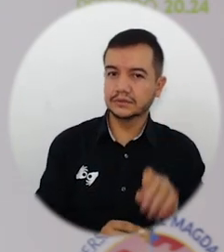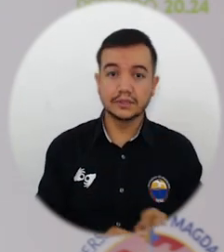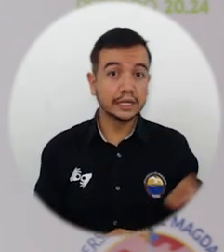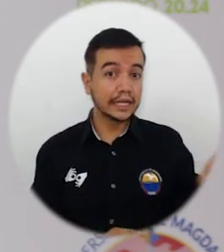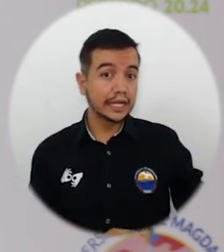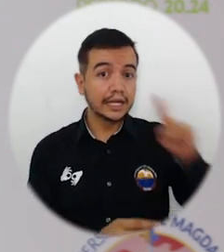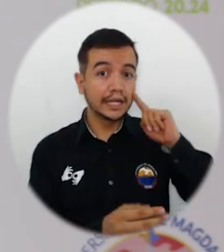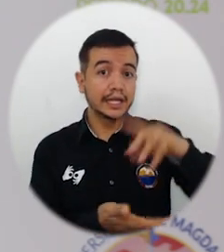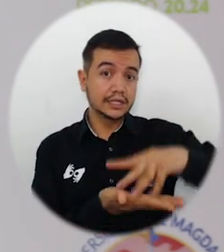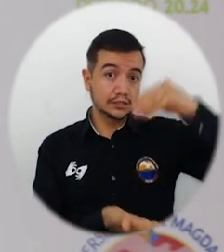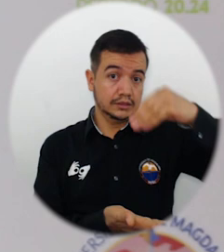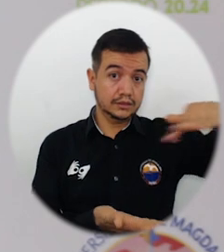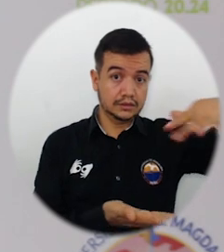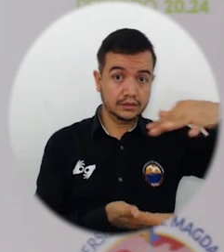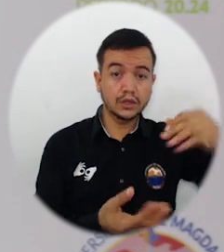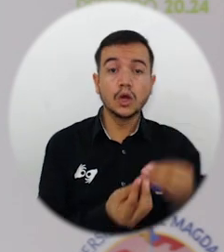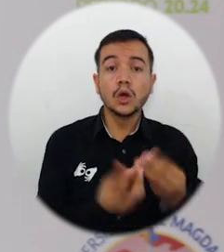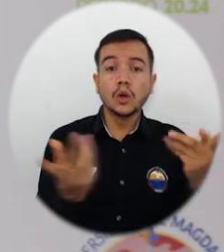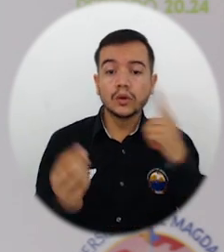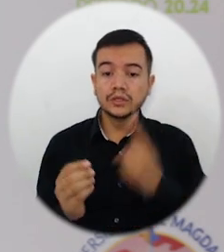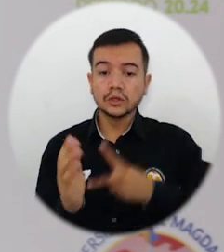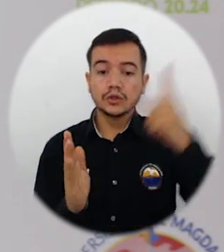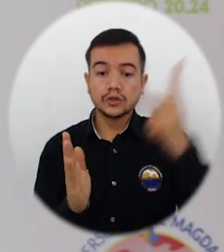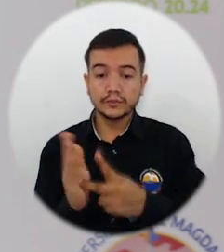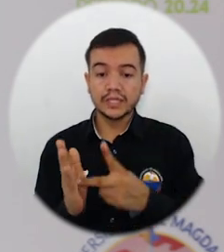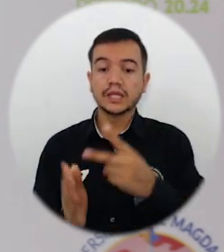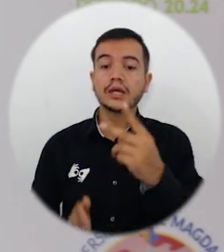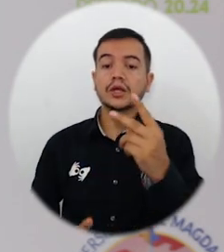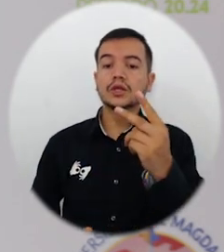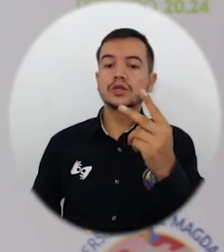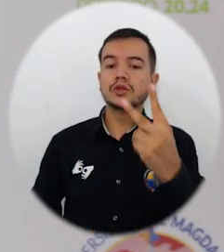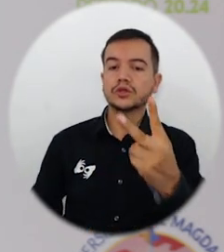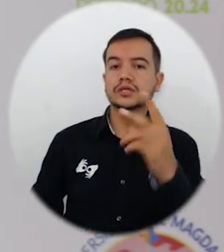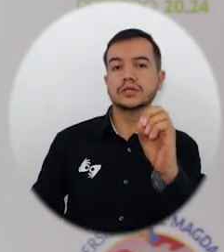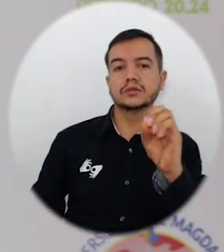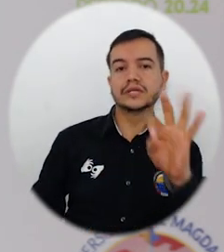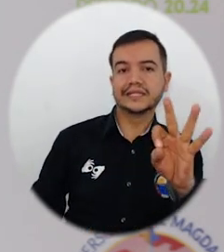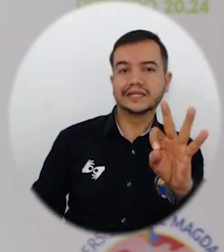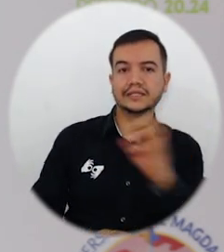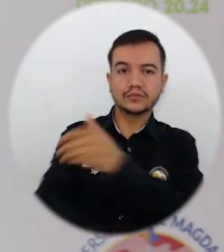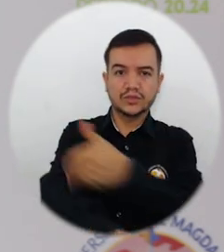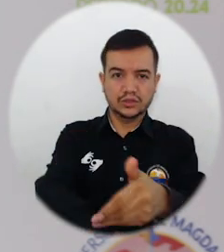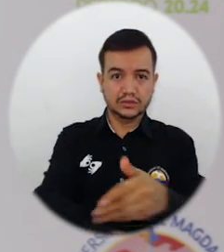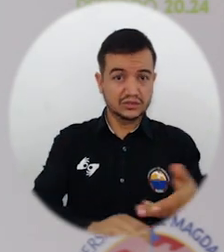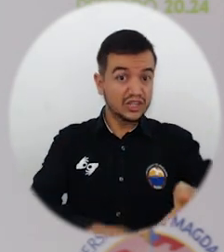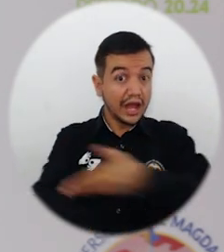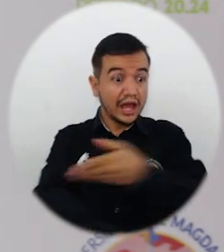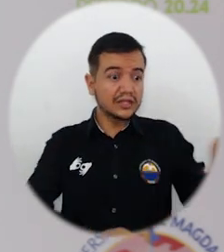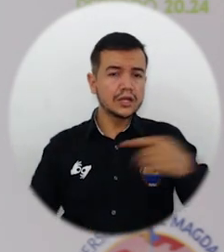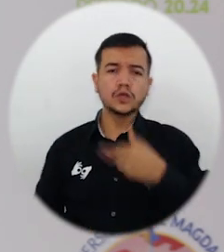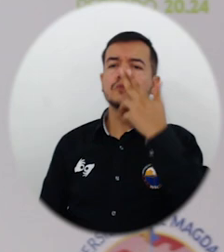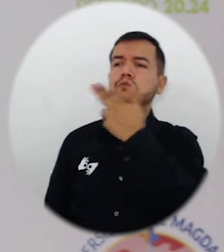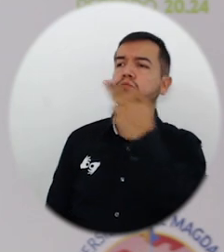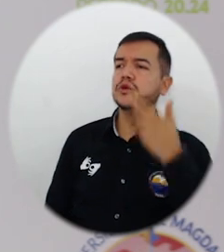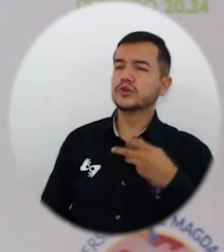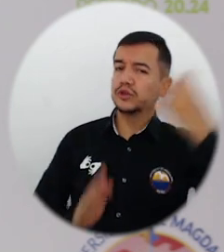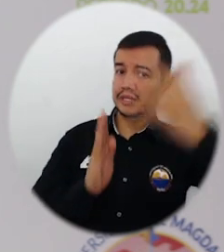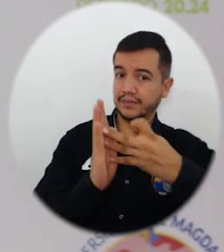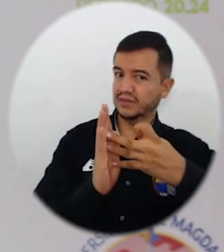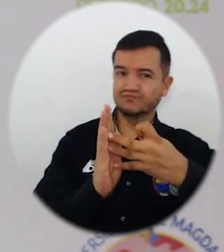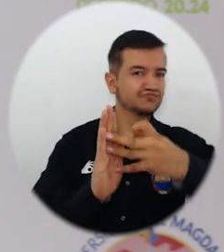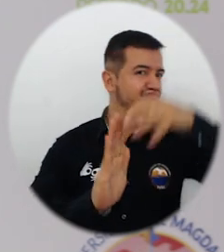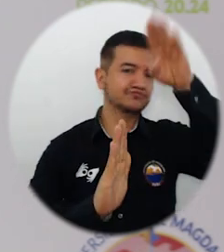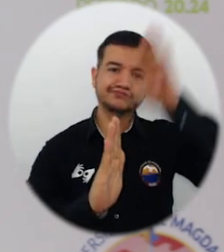del departamento de 2.203 millones de pesos, no de 3.000 como se prometieron, y de otras entidades de cerca